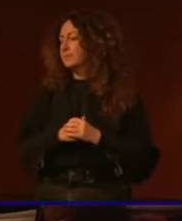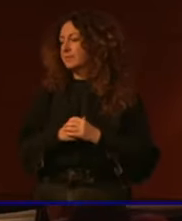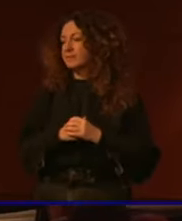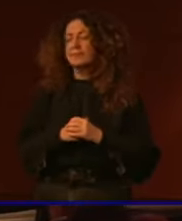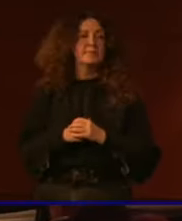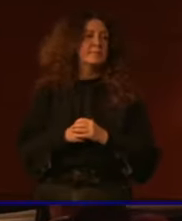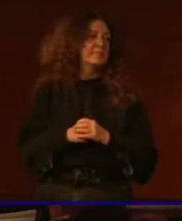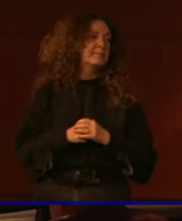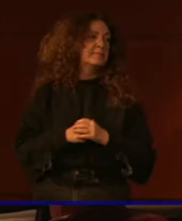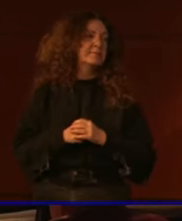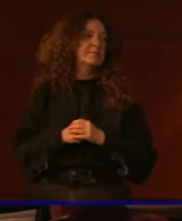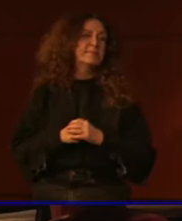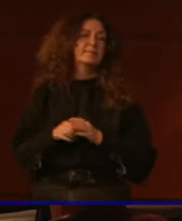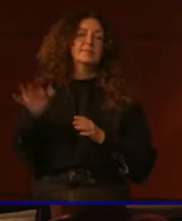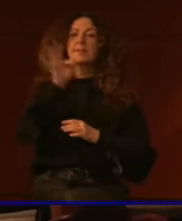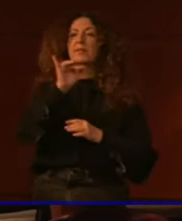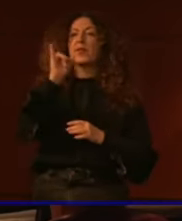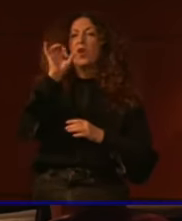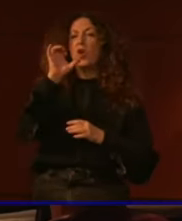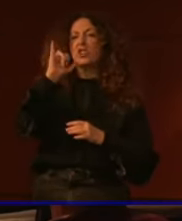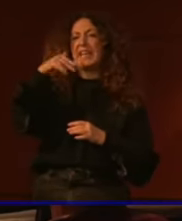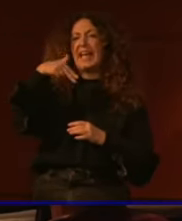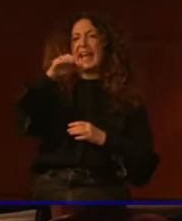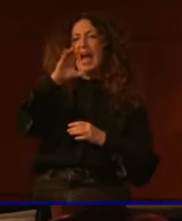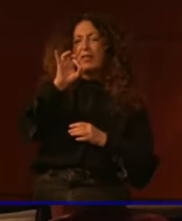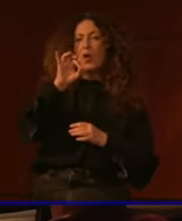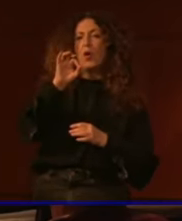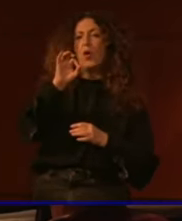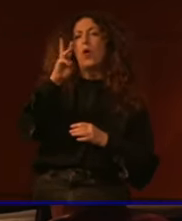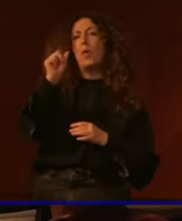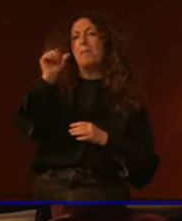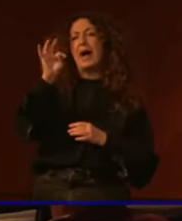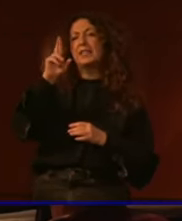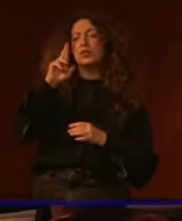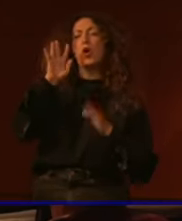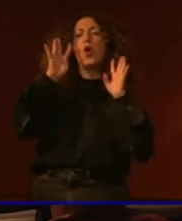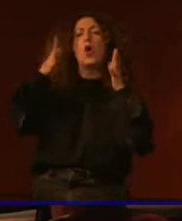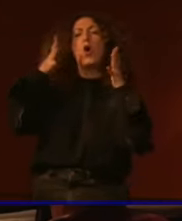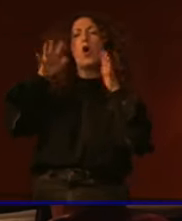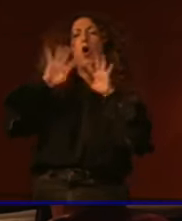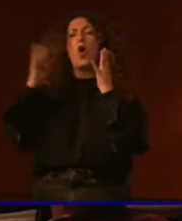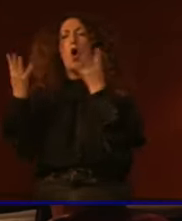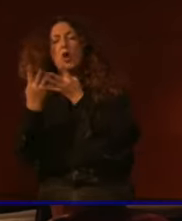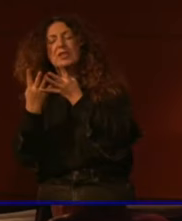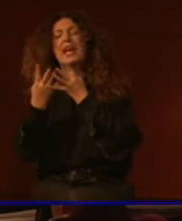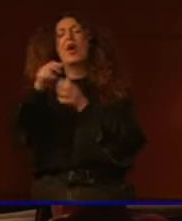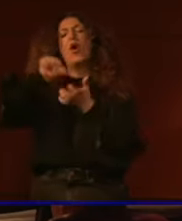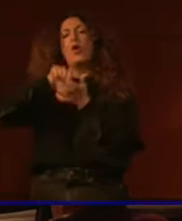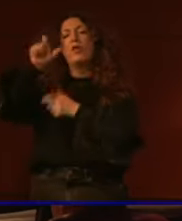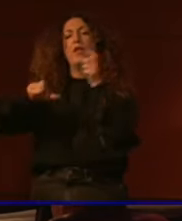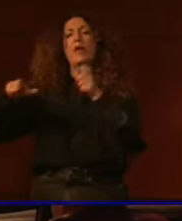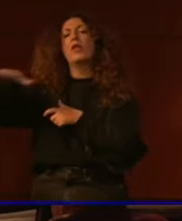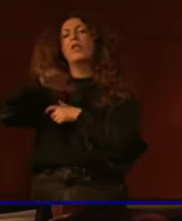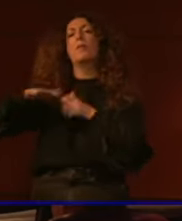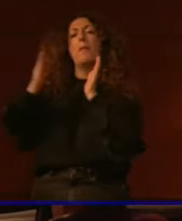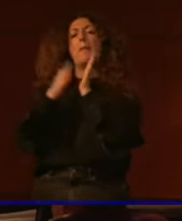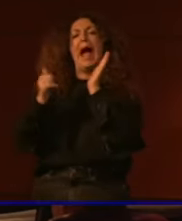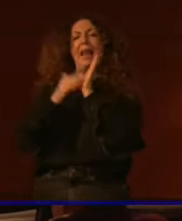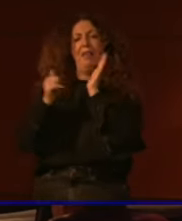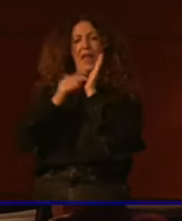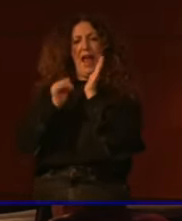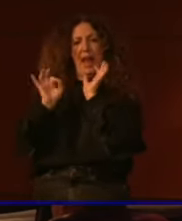A continuación, José Ignacio Pastor, del Consejo de la Ciudadanía en la Corporación Valenciana de Medios. Buenos días. Buenos